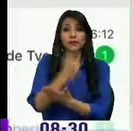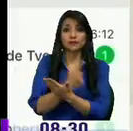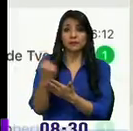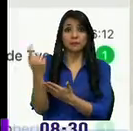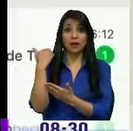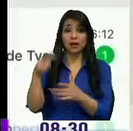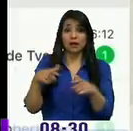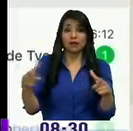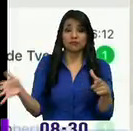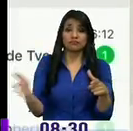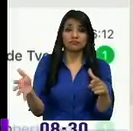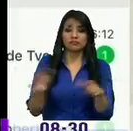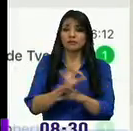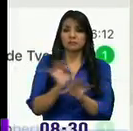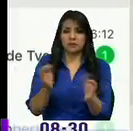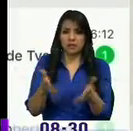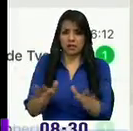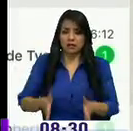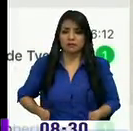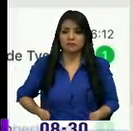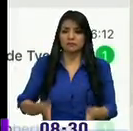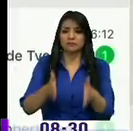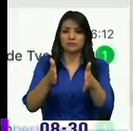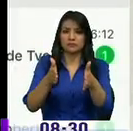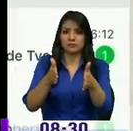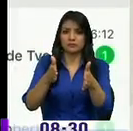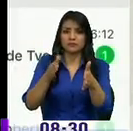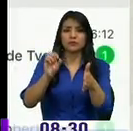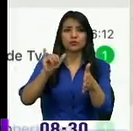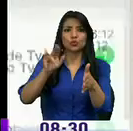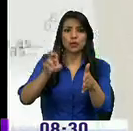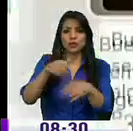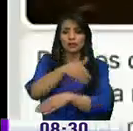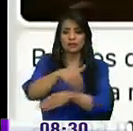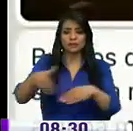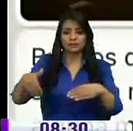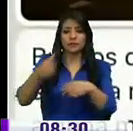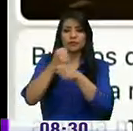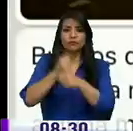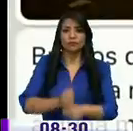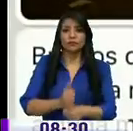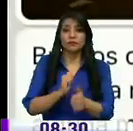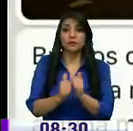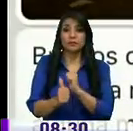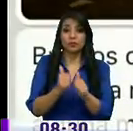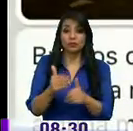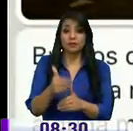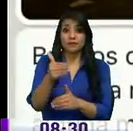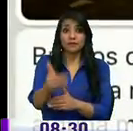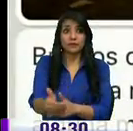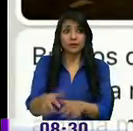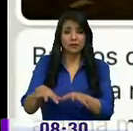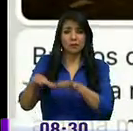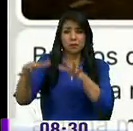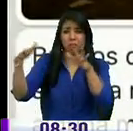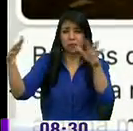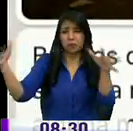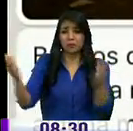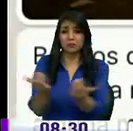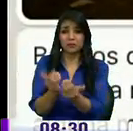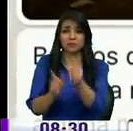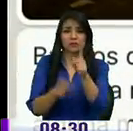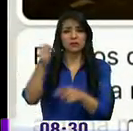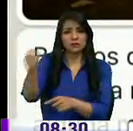semana no pasa el recolector. Es pues en plena Mariscal Sucre y Carlos Bonilla, junto a Fundeporte. Qué horror, ¿no? Aparte que está que revienten, la gente